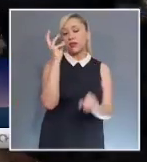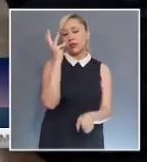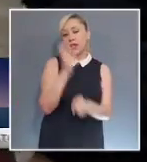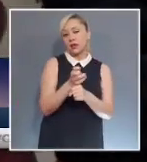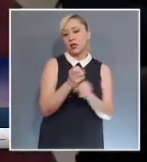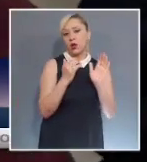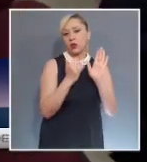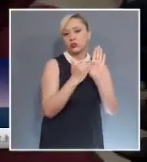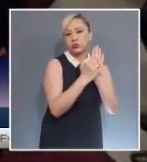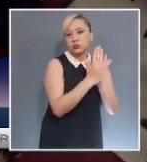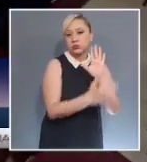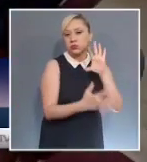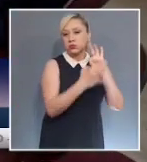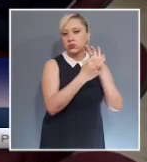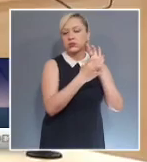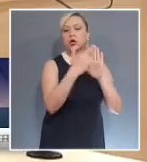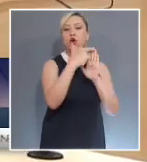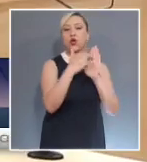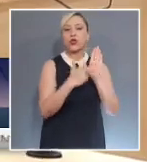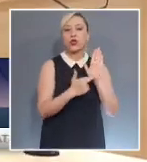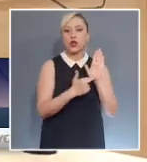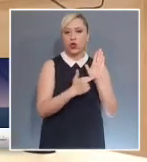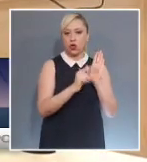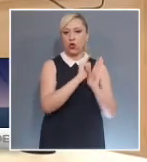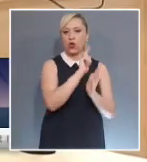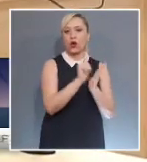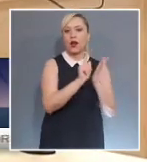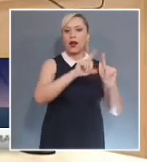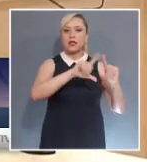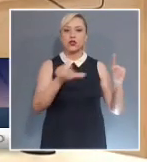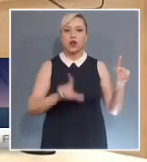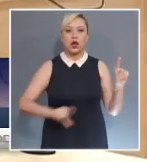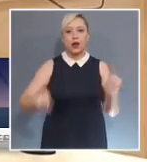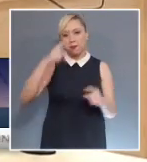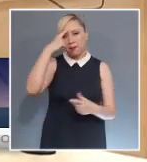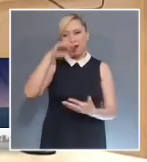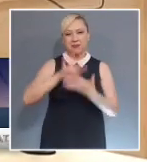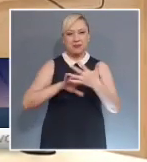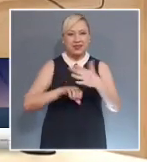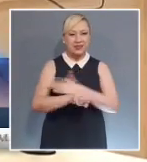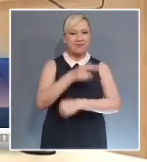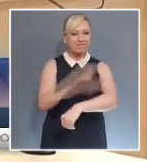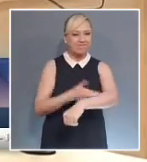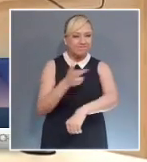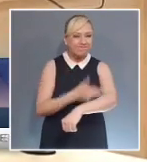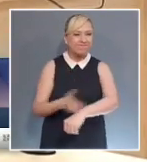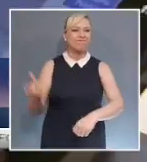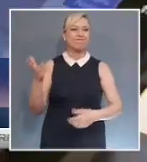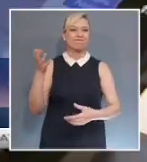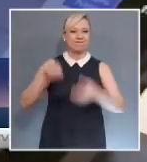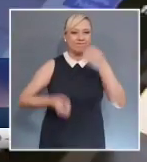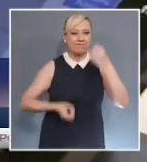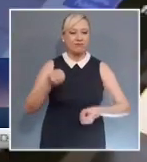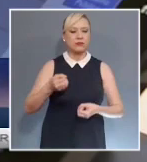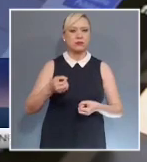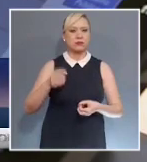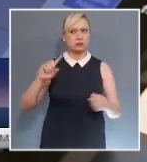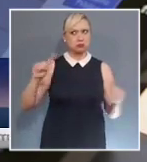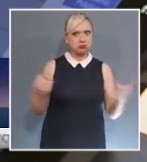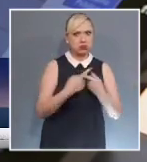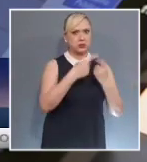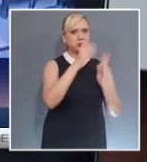Nacional de Procedimientos Penales no es contrario a la Constitución general al negar la apertura del procedimiento